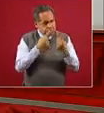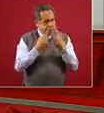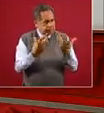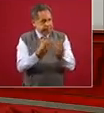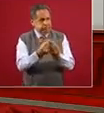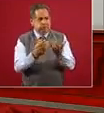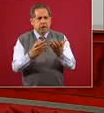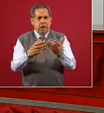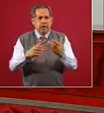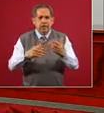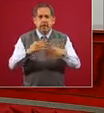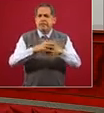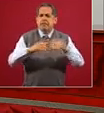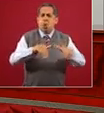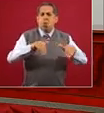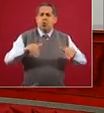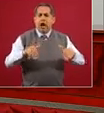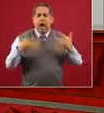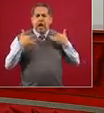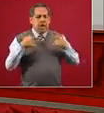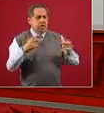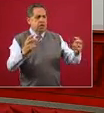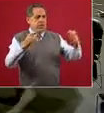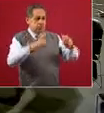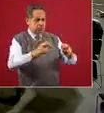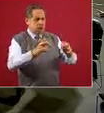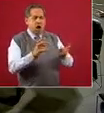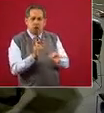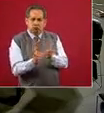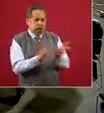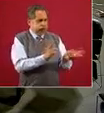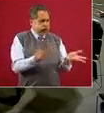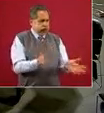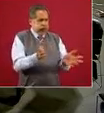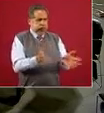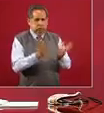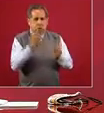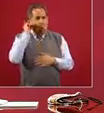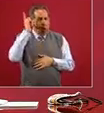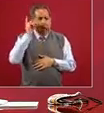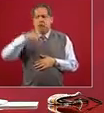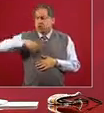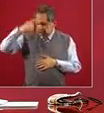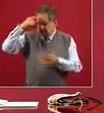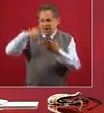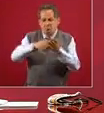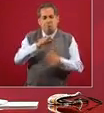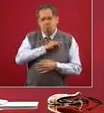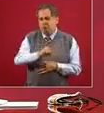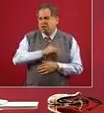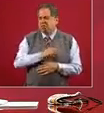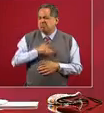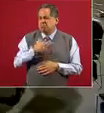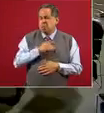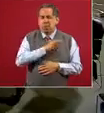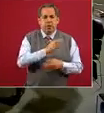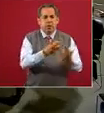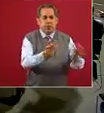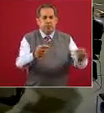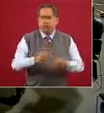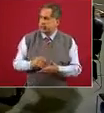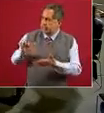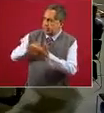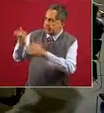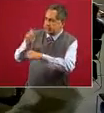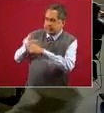por parte de la dependencia, y lo vamos a seguir haciendo, y apostamos y confiamos en que se va a resolver. Gracias, secretaria.